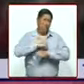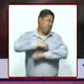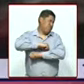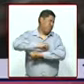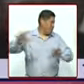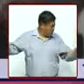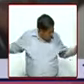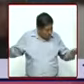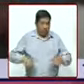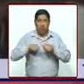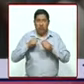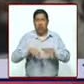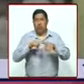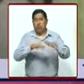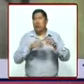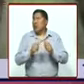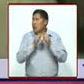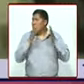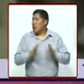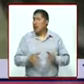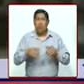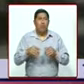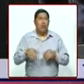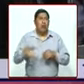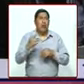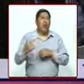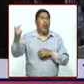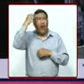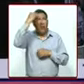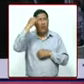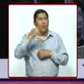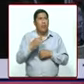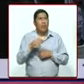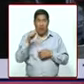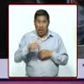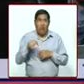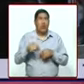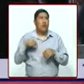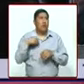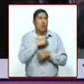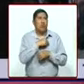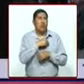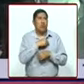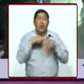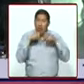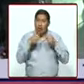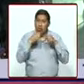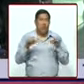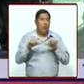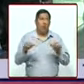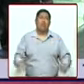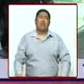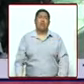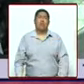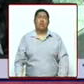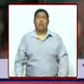las movilizaciones, van a bajar los compañeros Poncho Ojos del multifuncional, de aquí vamos a ir a la central de Trabajadores de Bolivia, del cementerio y otros.